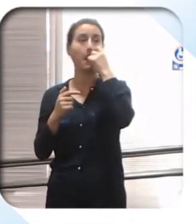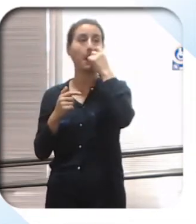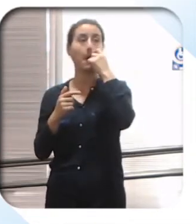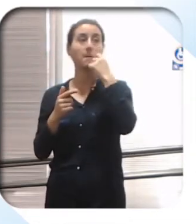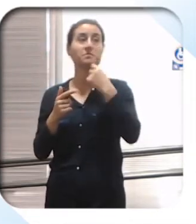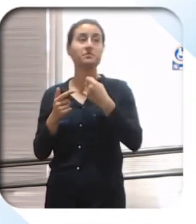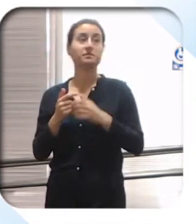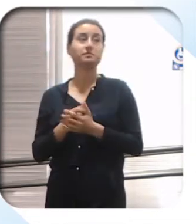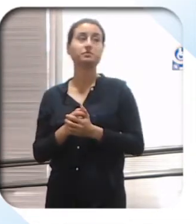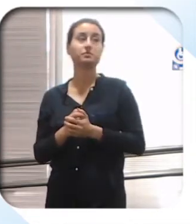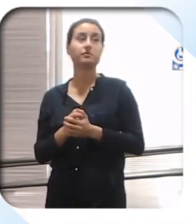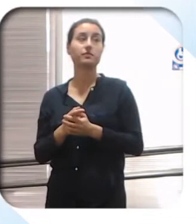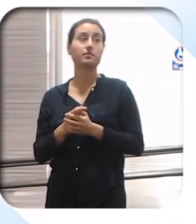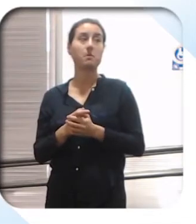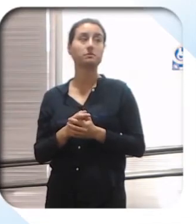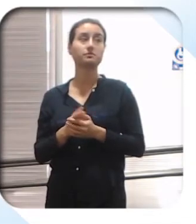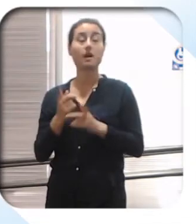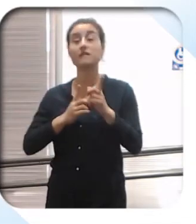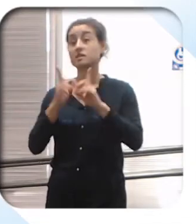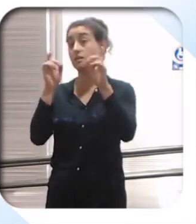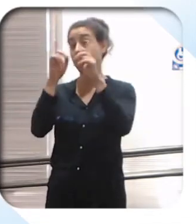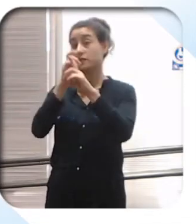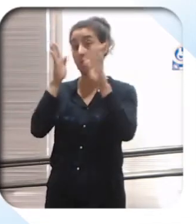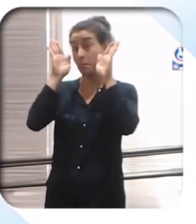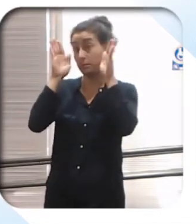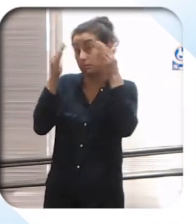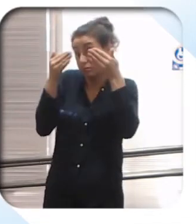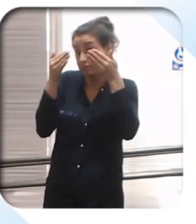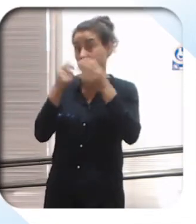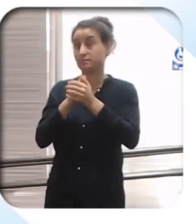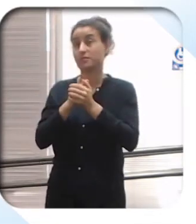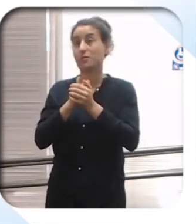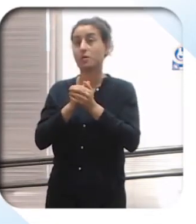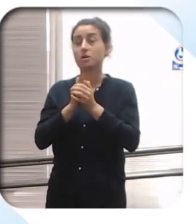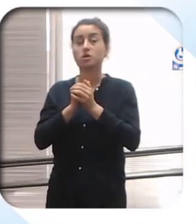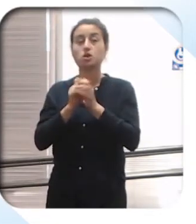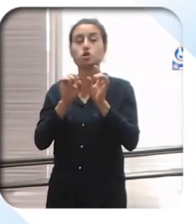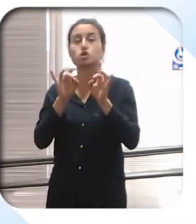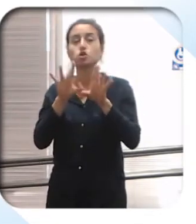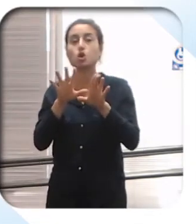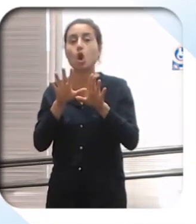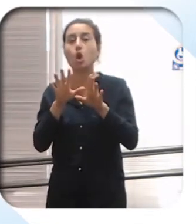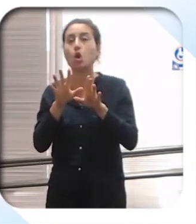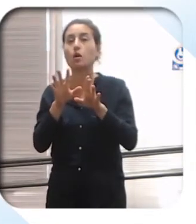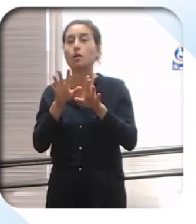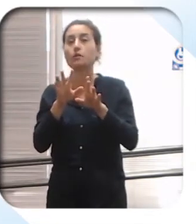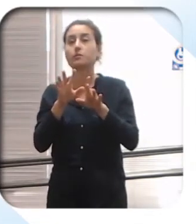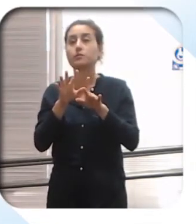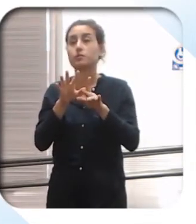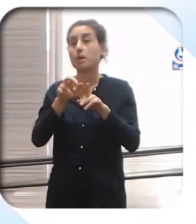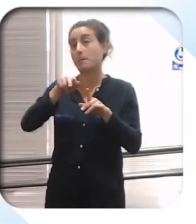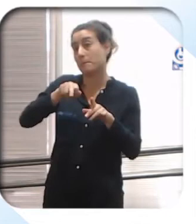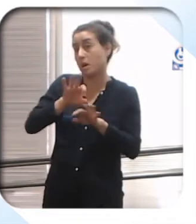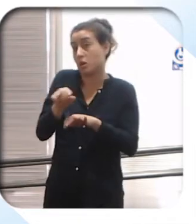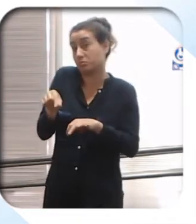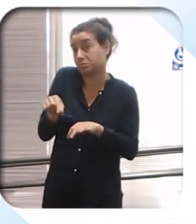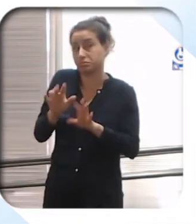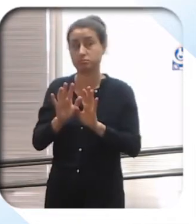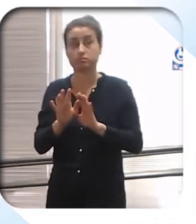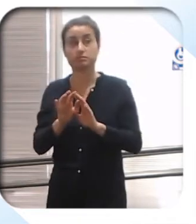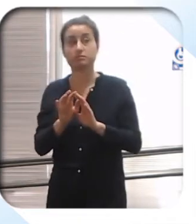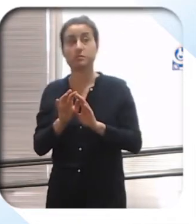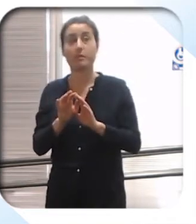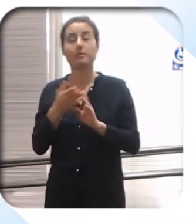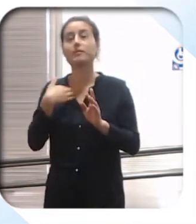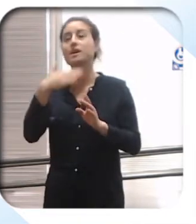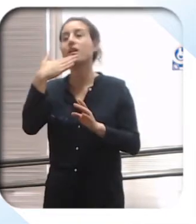mente acotada, porque utilizamos solo nuestros órganos o nuestro aparato genital y reproductor